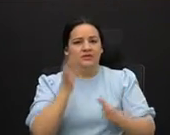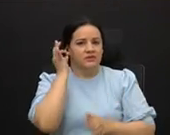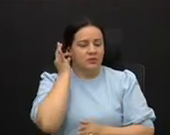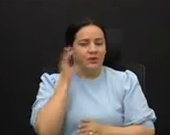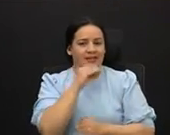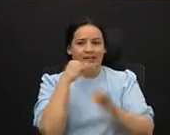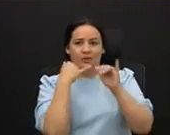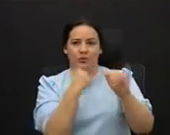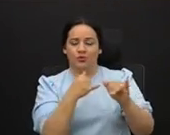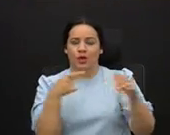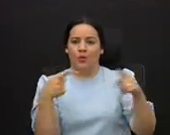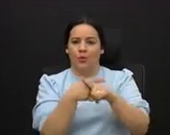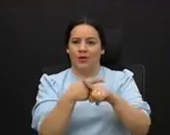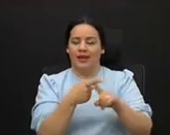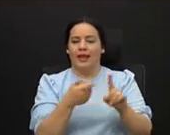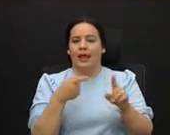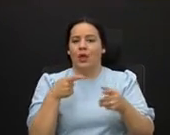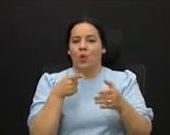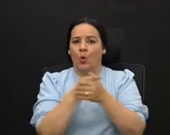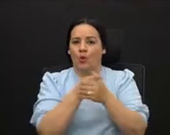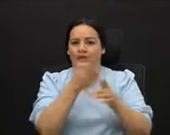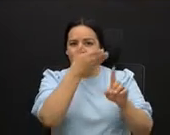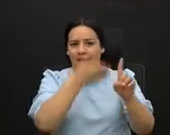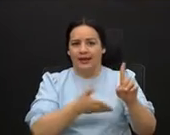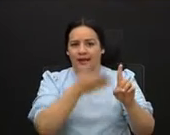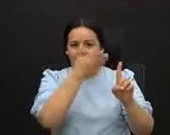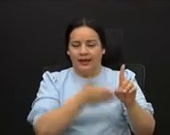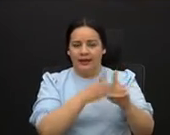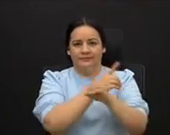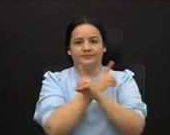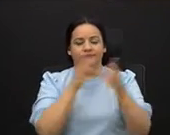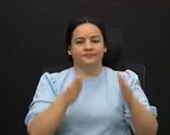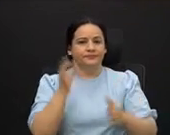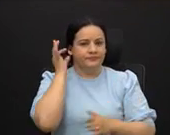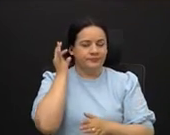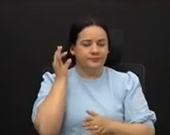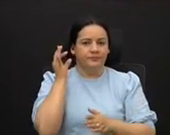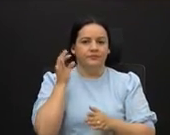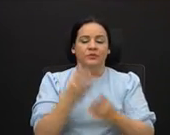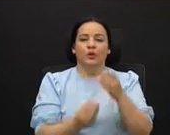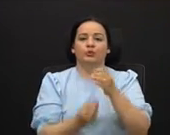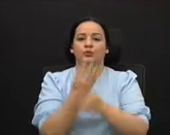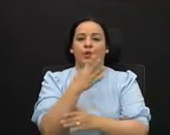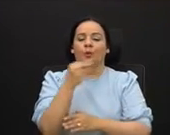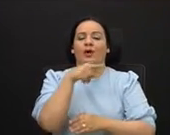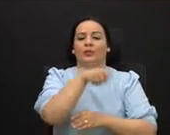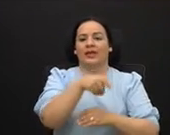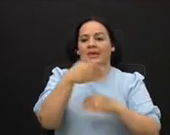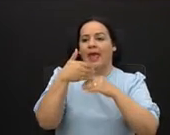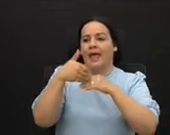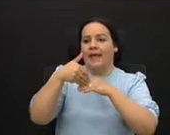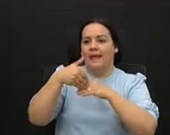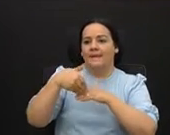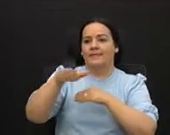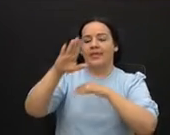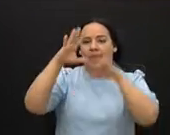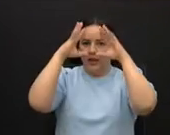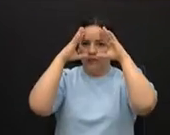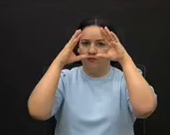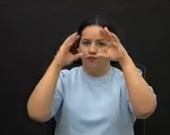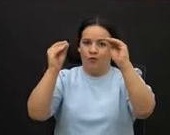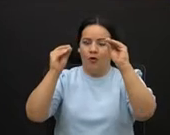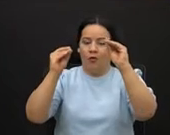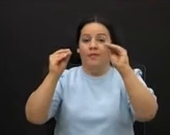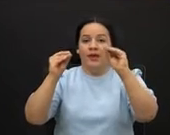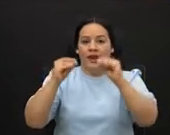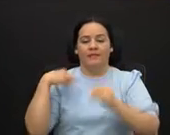conflictos en contra de la señora defensora surgen cuando ella envía el informe al Ministerio Público por la pérdida